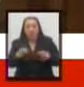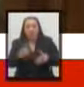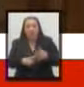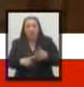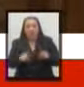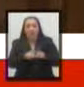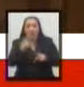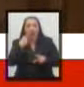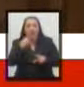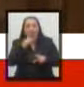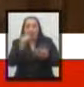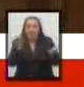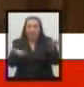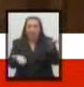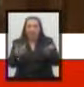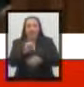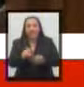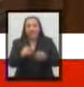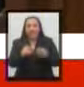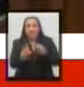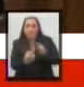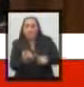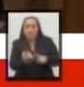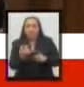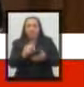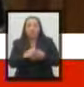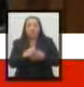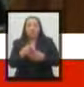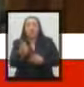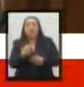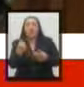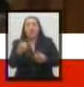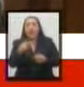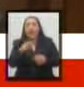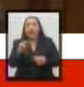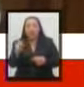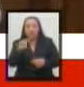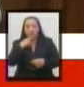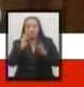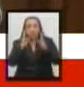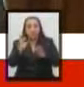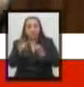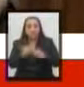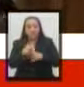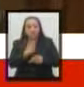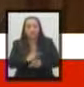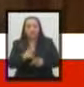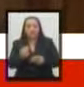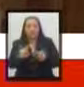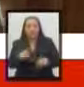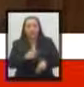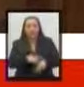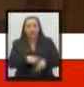género para acceso a electrodomésticos, para maximizar el tiempo que la mujer le dedica a la economía del cuidado, liberar